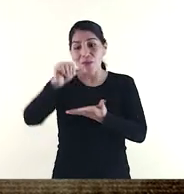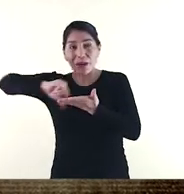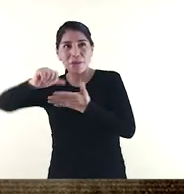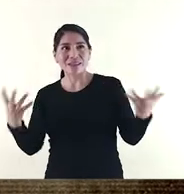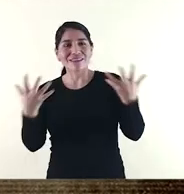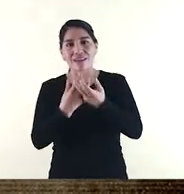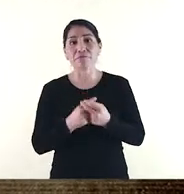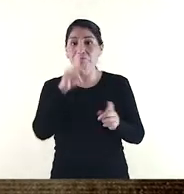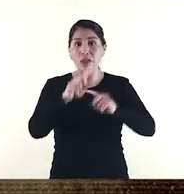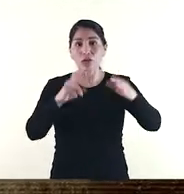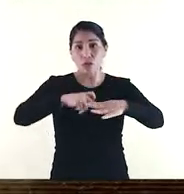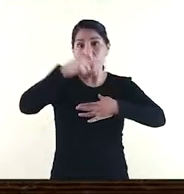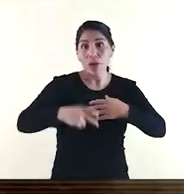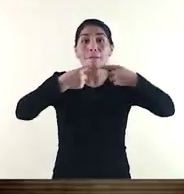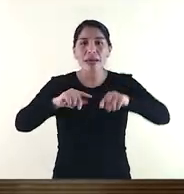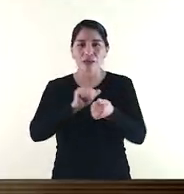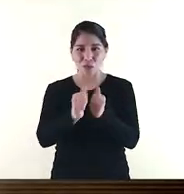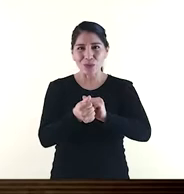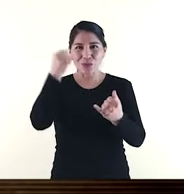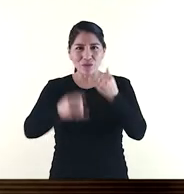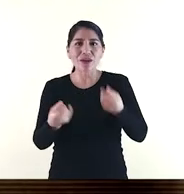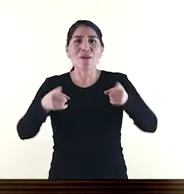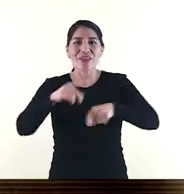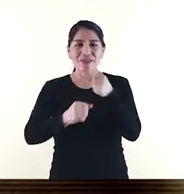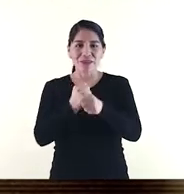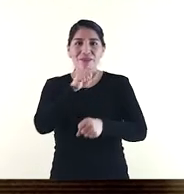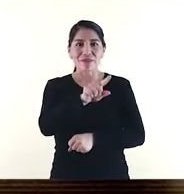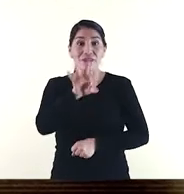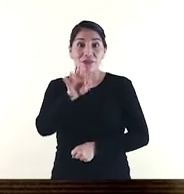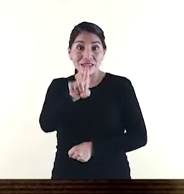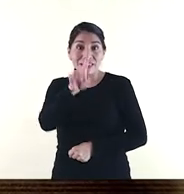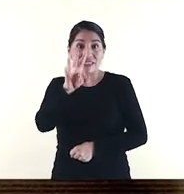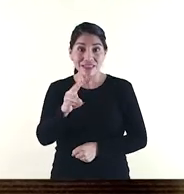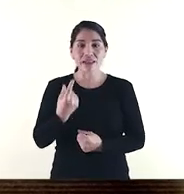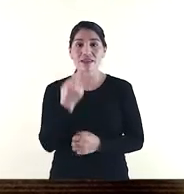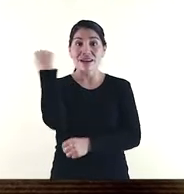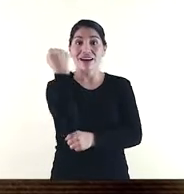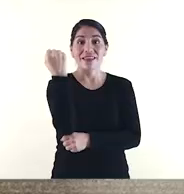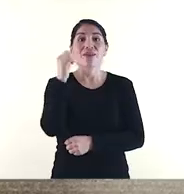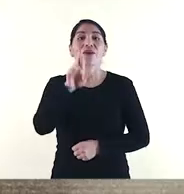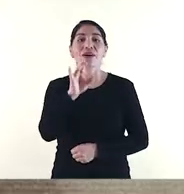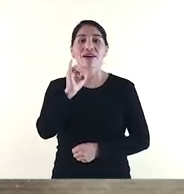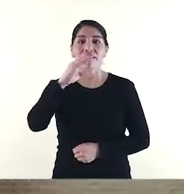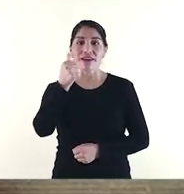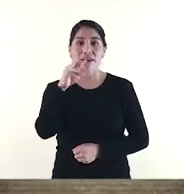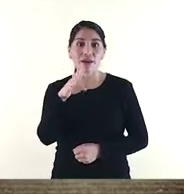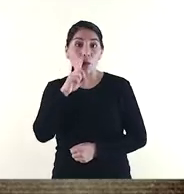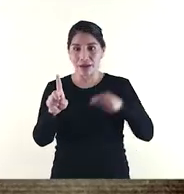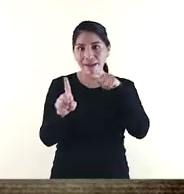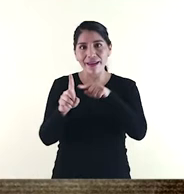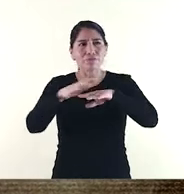Se plantearon algunos proyectos, pero el concurso definitivo se realizó en 1916. El ganador fue Ricardo de